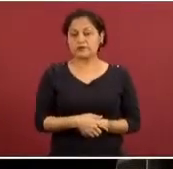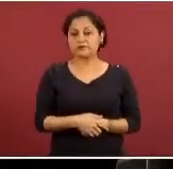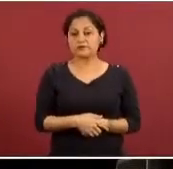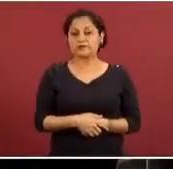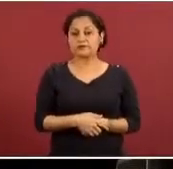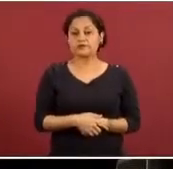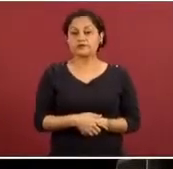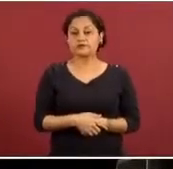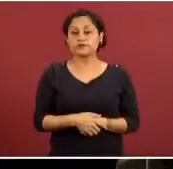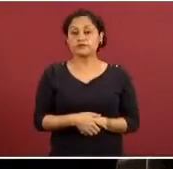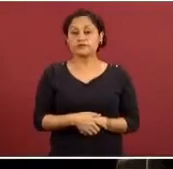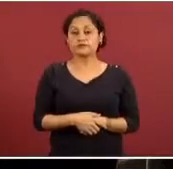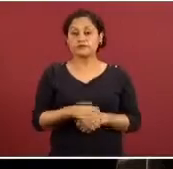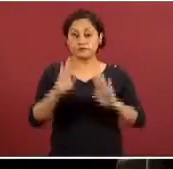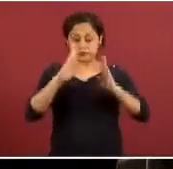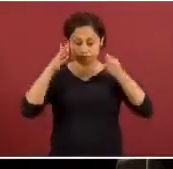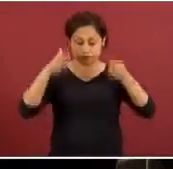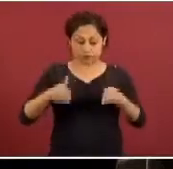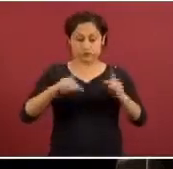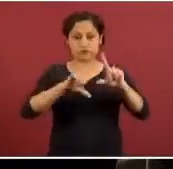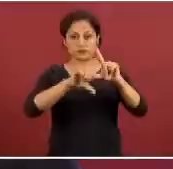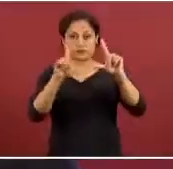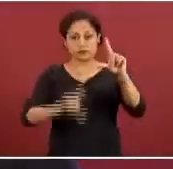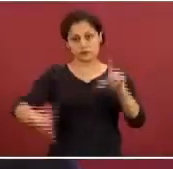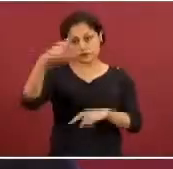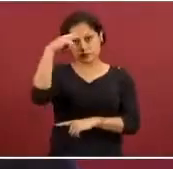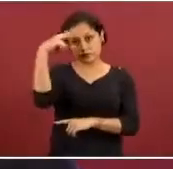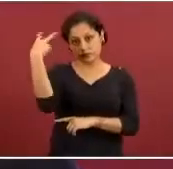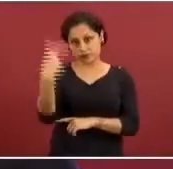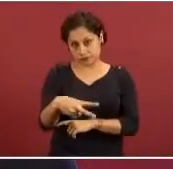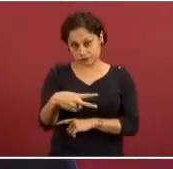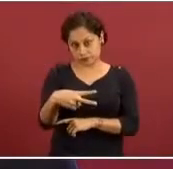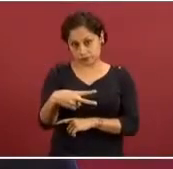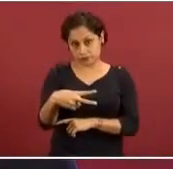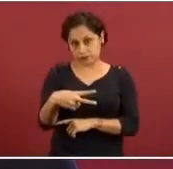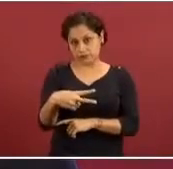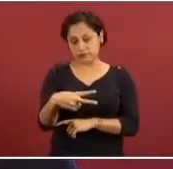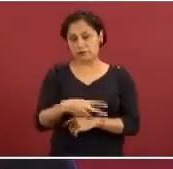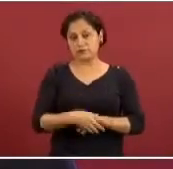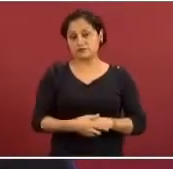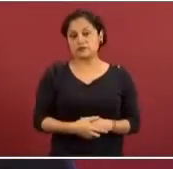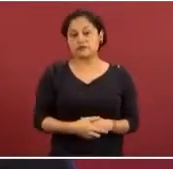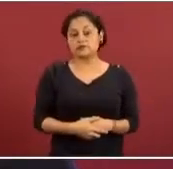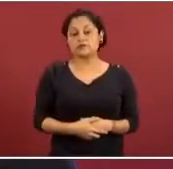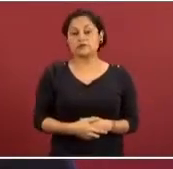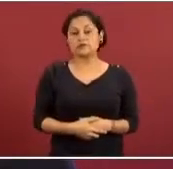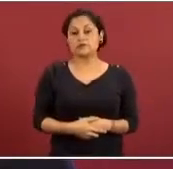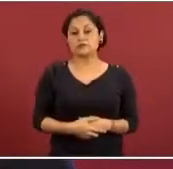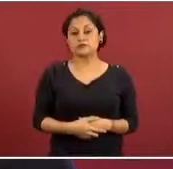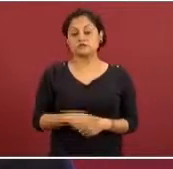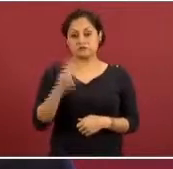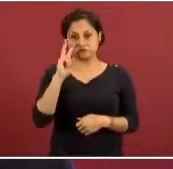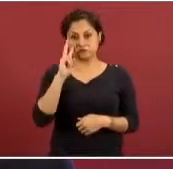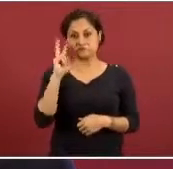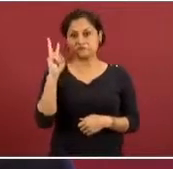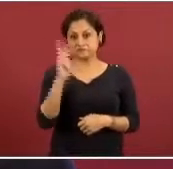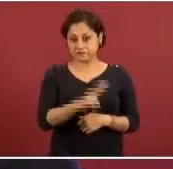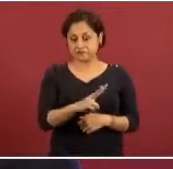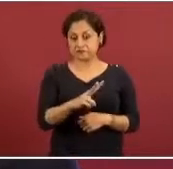En el panorama nacional, en nuestro país, ya también vamos viendo que